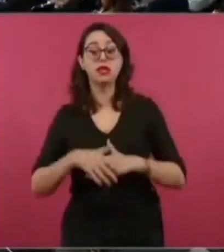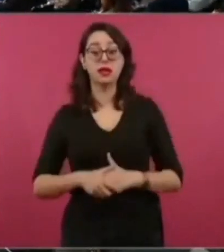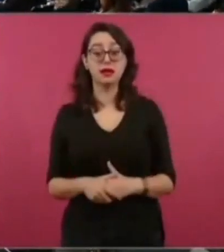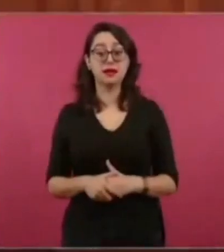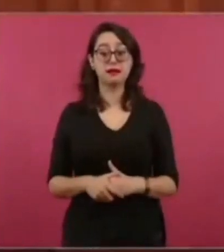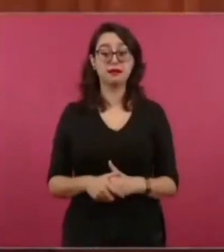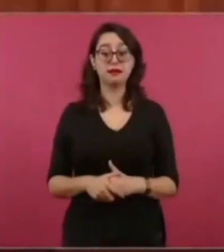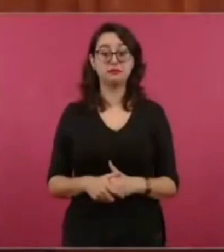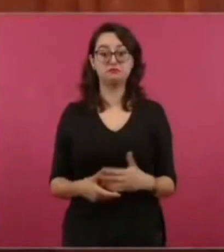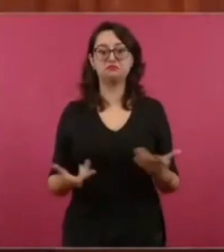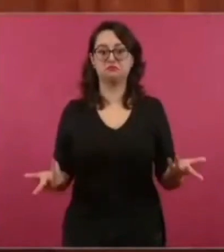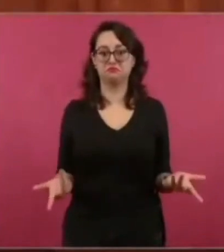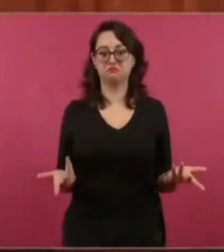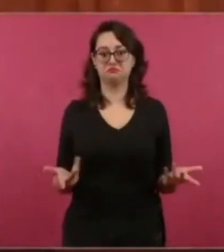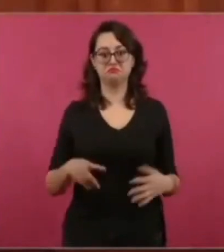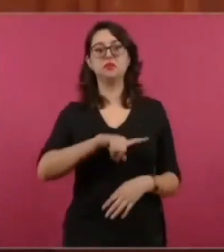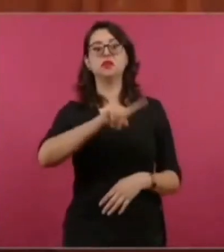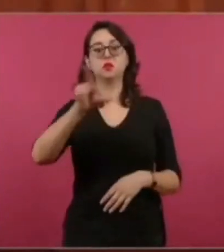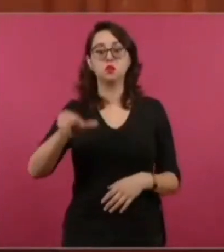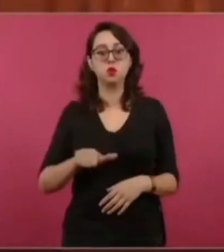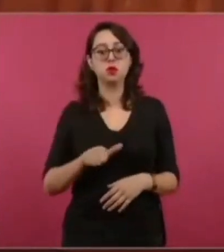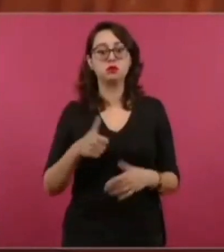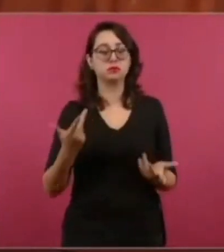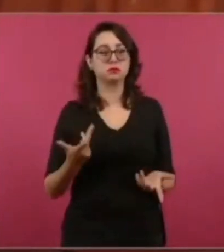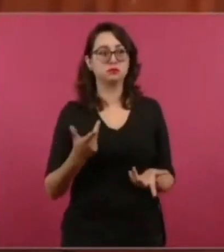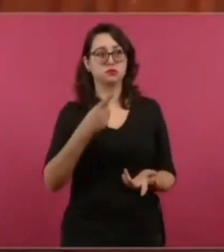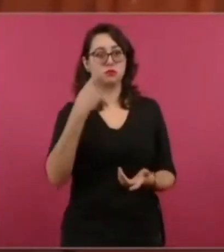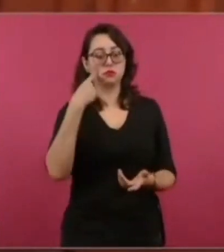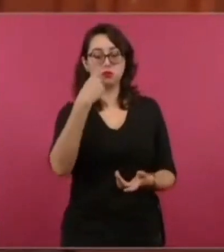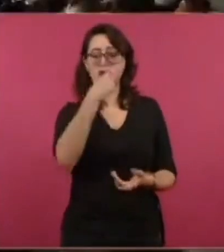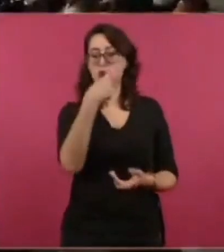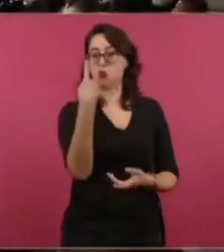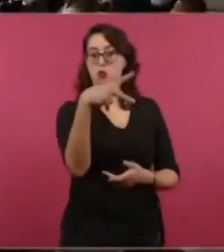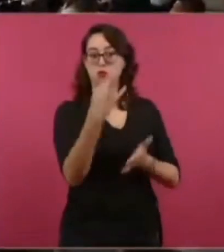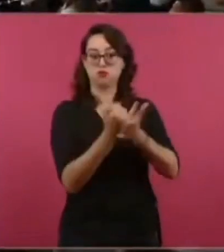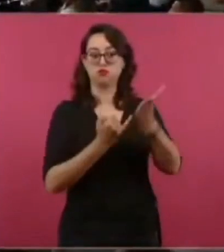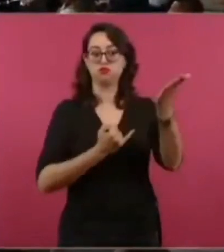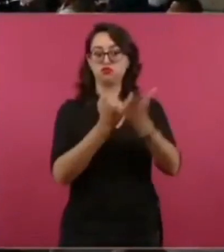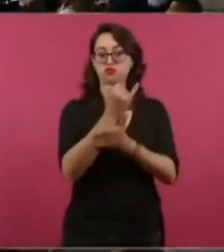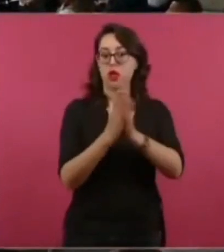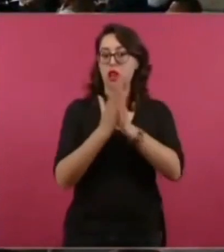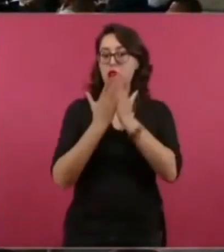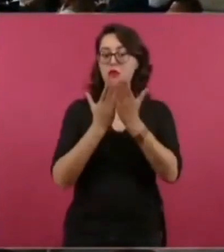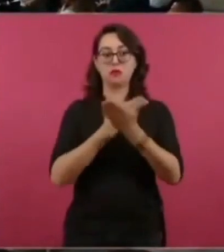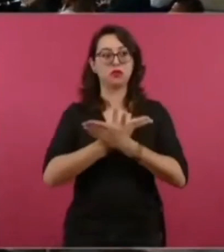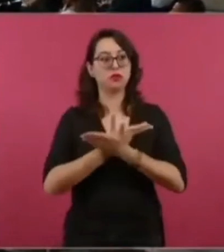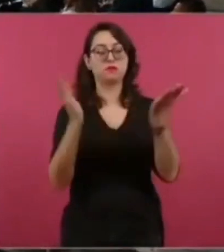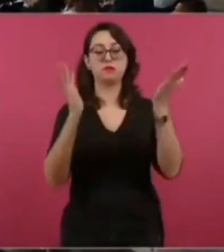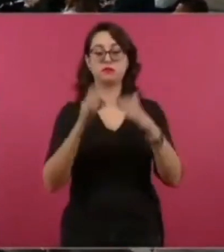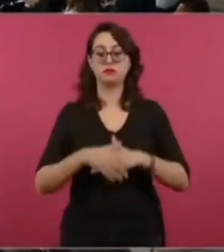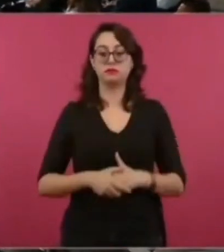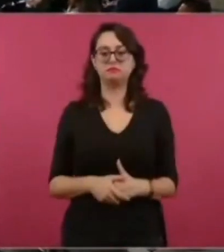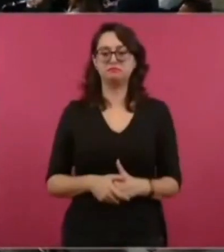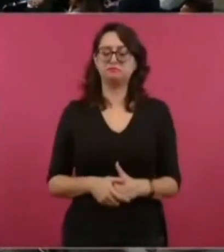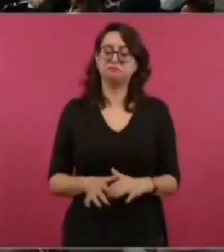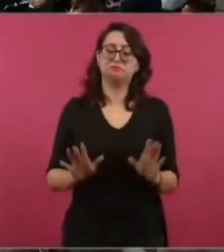Sería extraordinario, porque hay manera de conocer los contenidos.